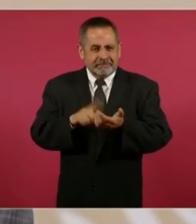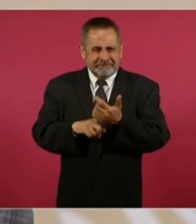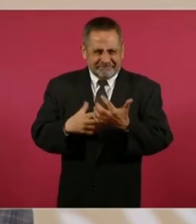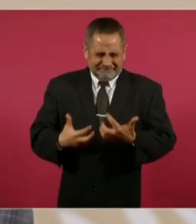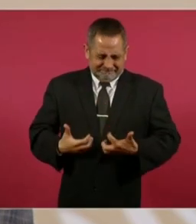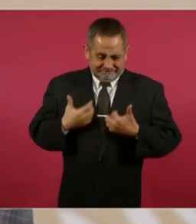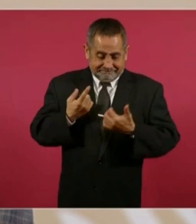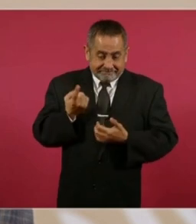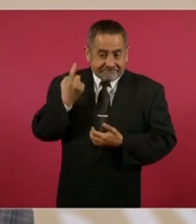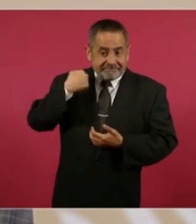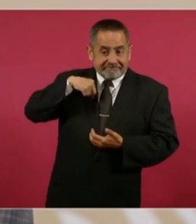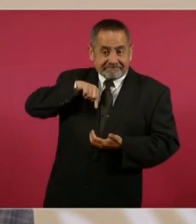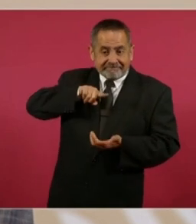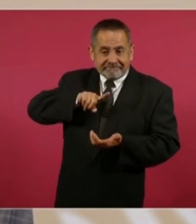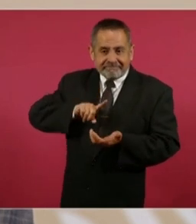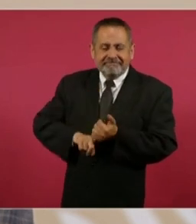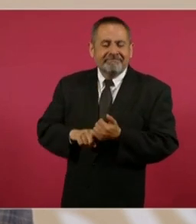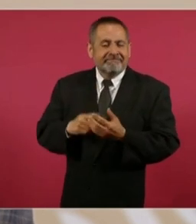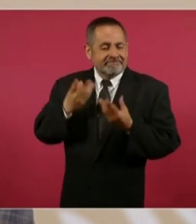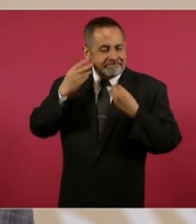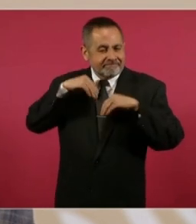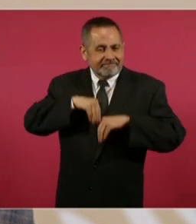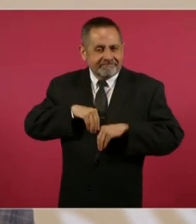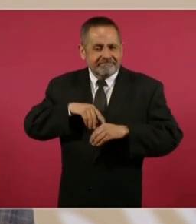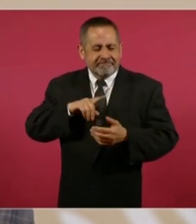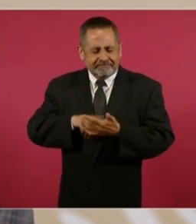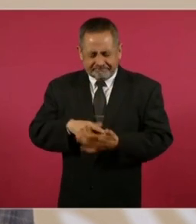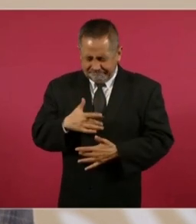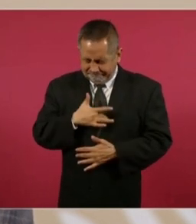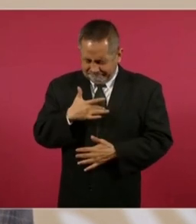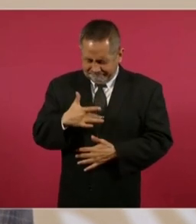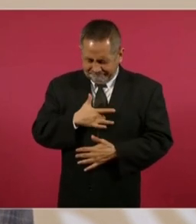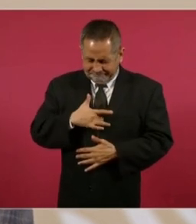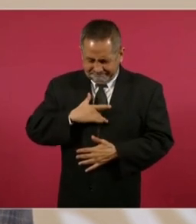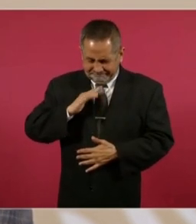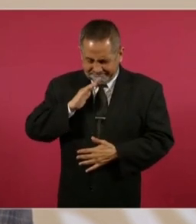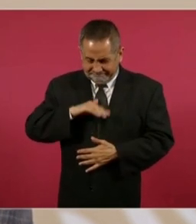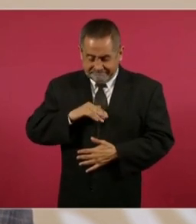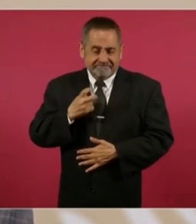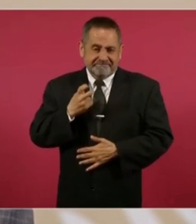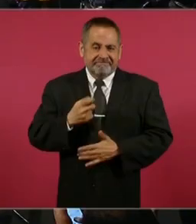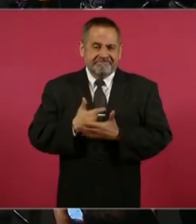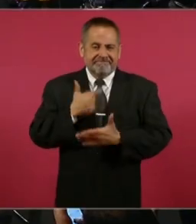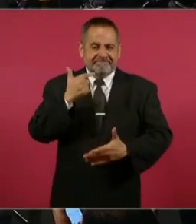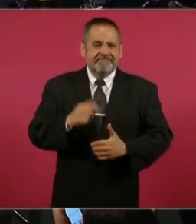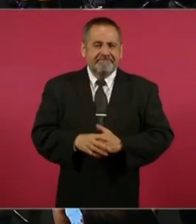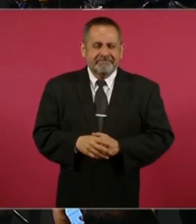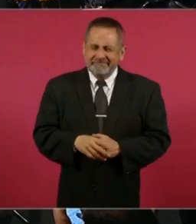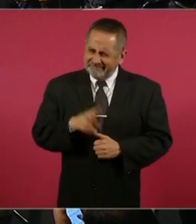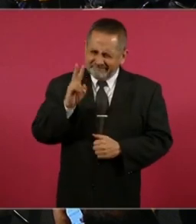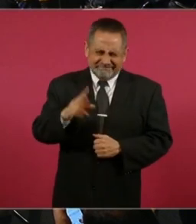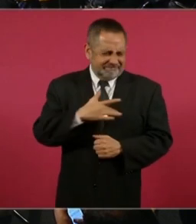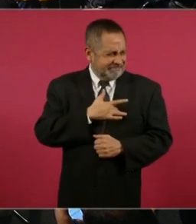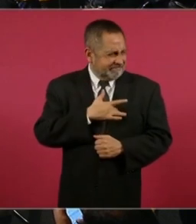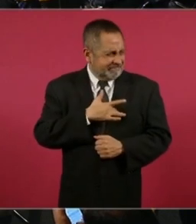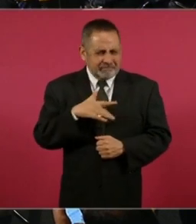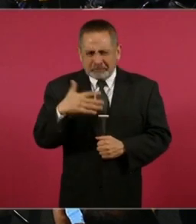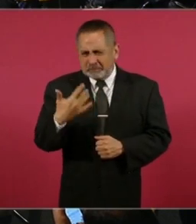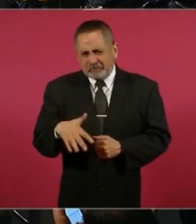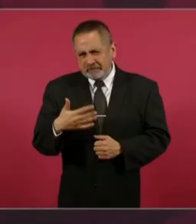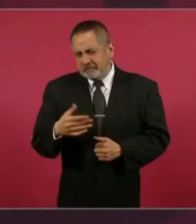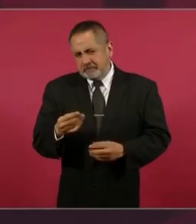graves no son las internas muy doloroso